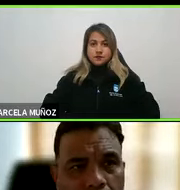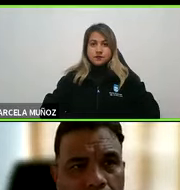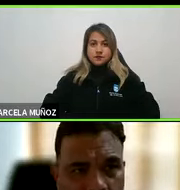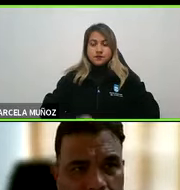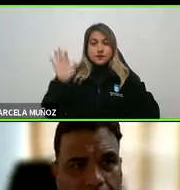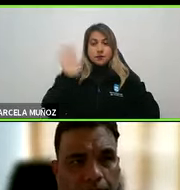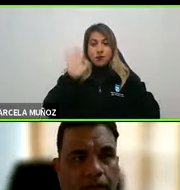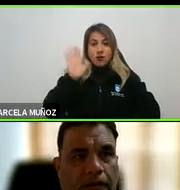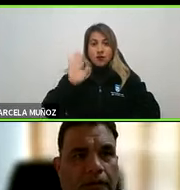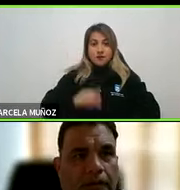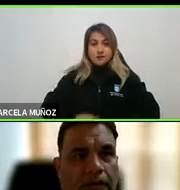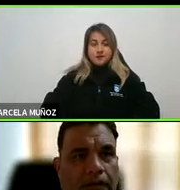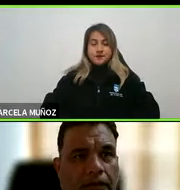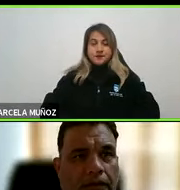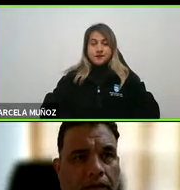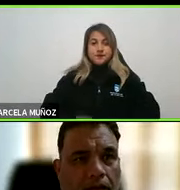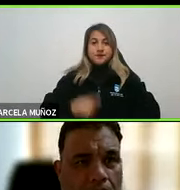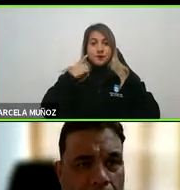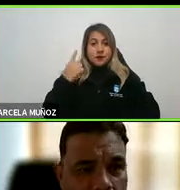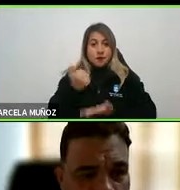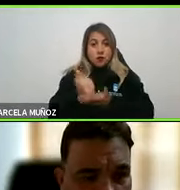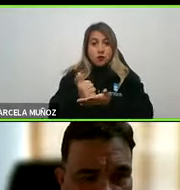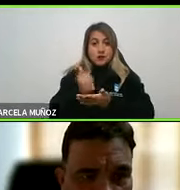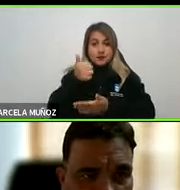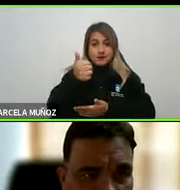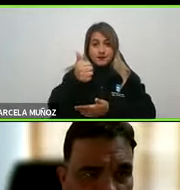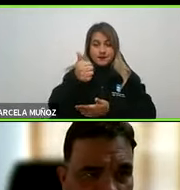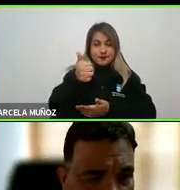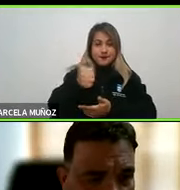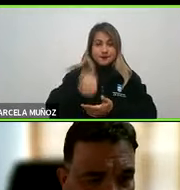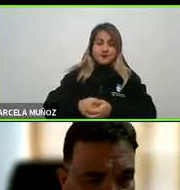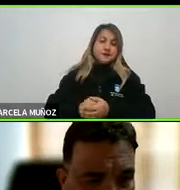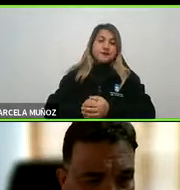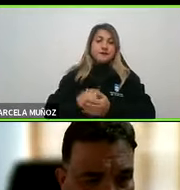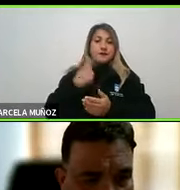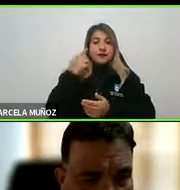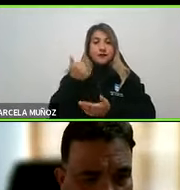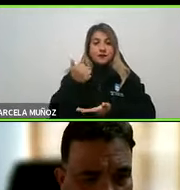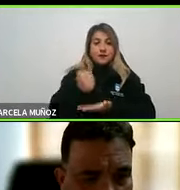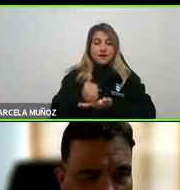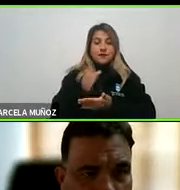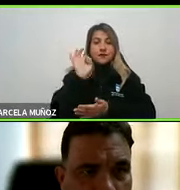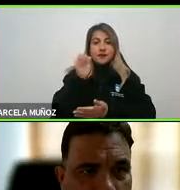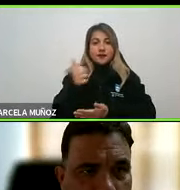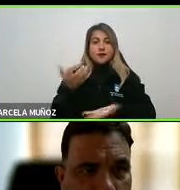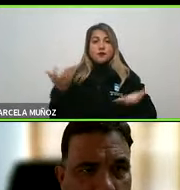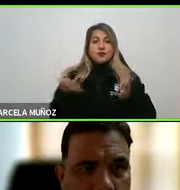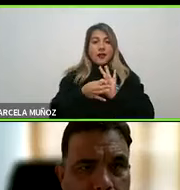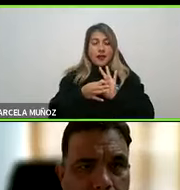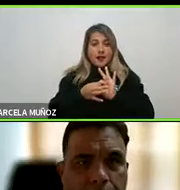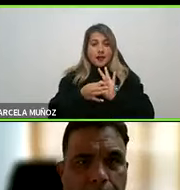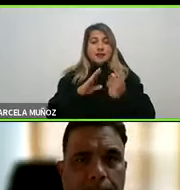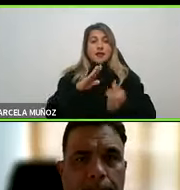Hola, ¿me escucha? Se escucha bien, alcaldesa. Perfecto, muchas gracias, concejal.